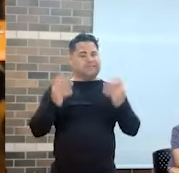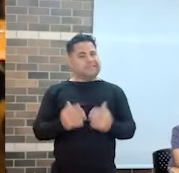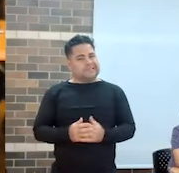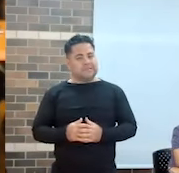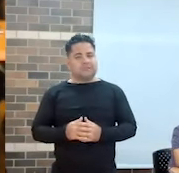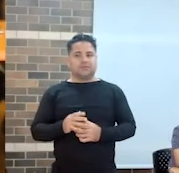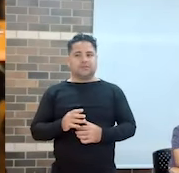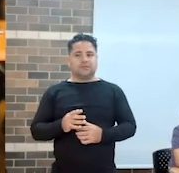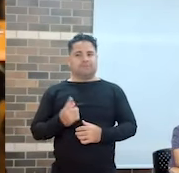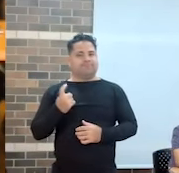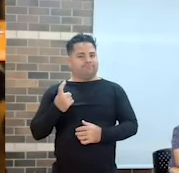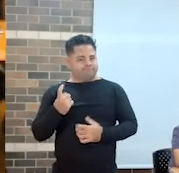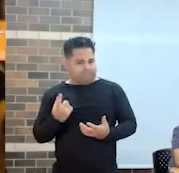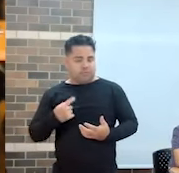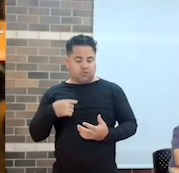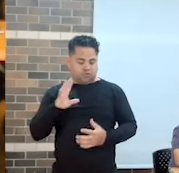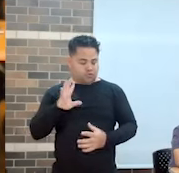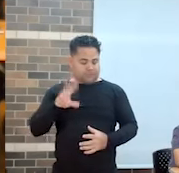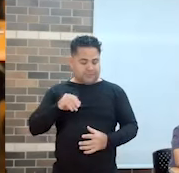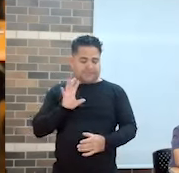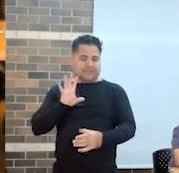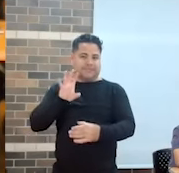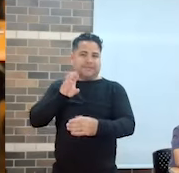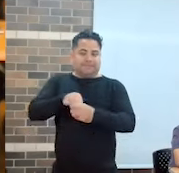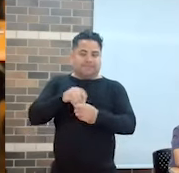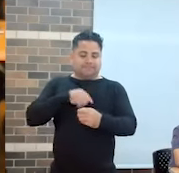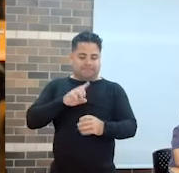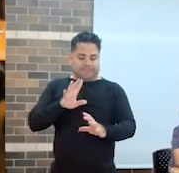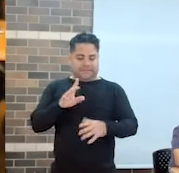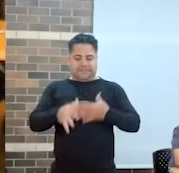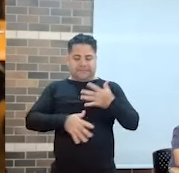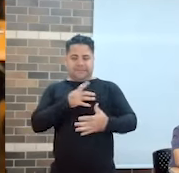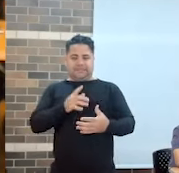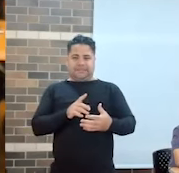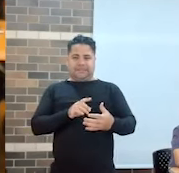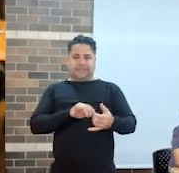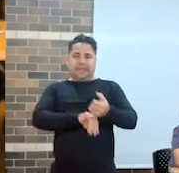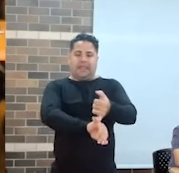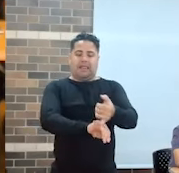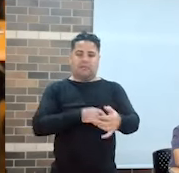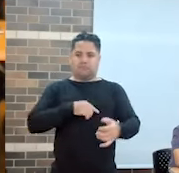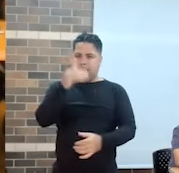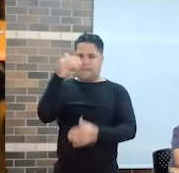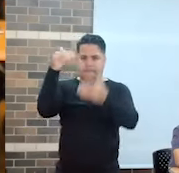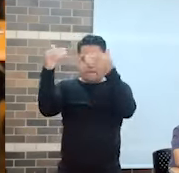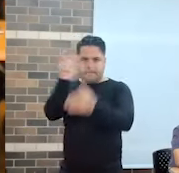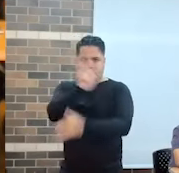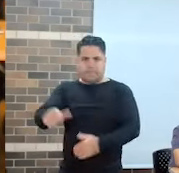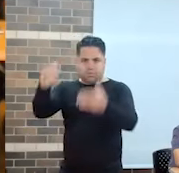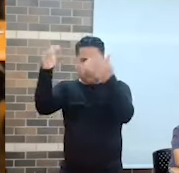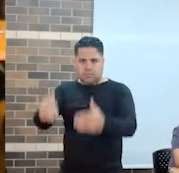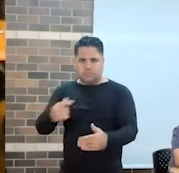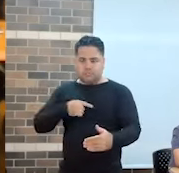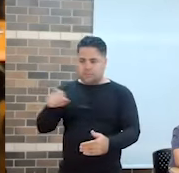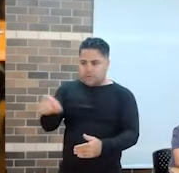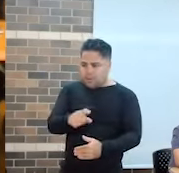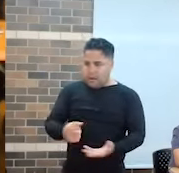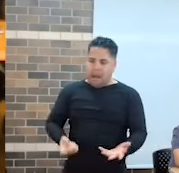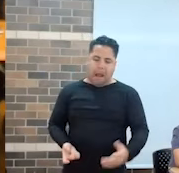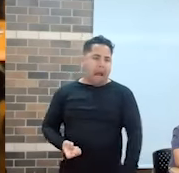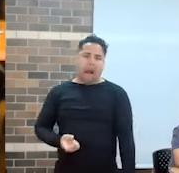me incluyo en ello porque es complejo desligarse de esos modos de concebir a los sujetos con discapacidades de una perspectiva capacitista,